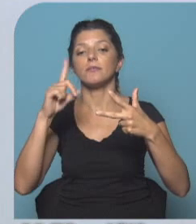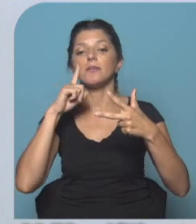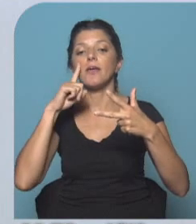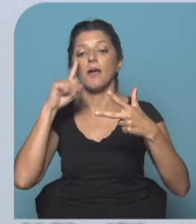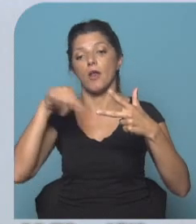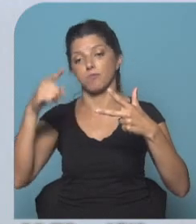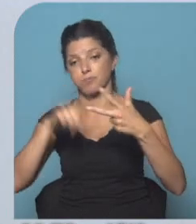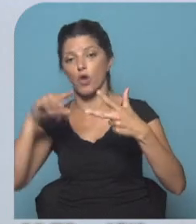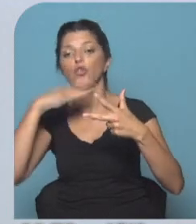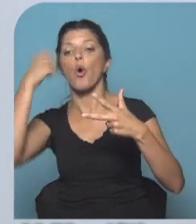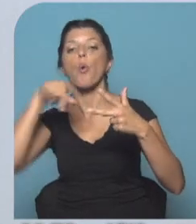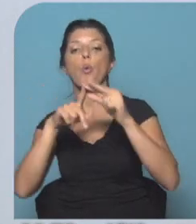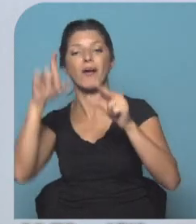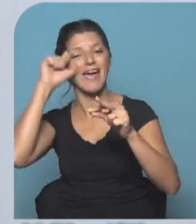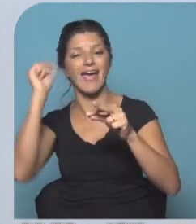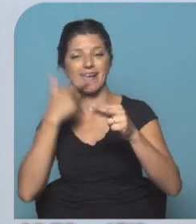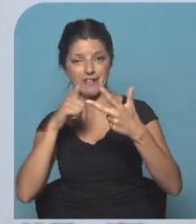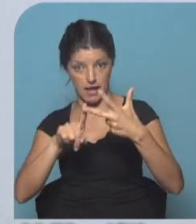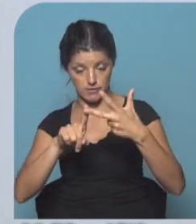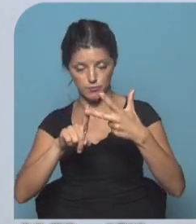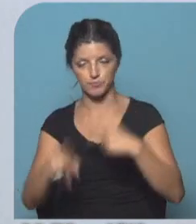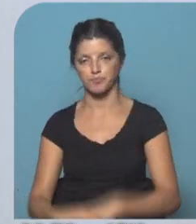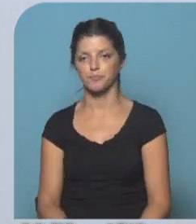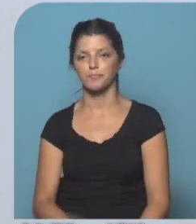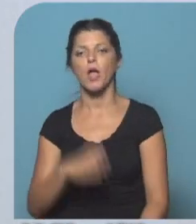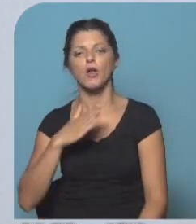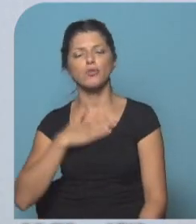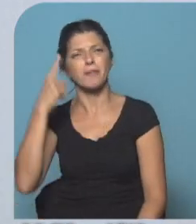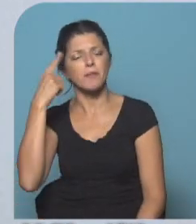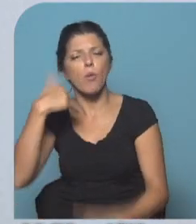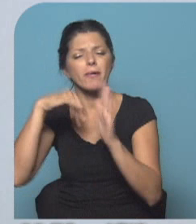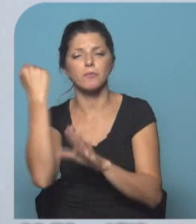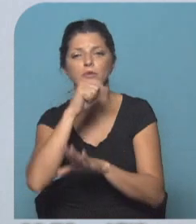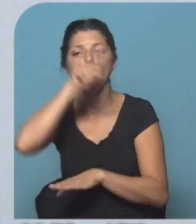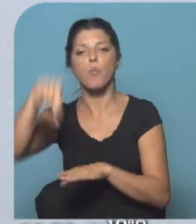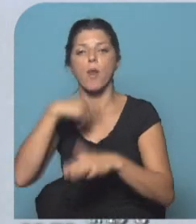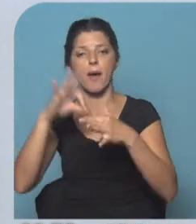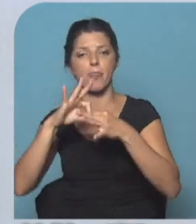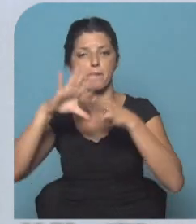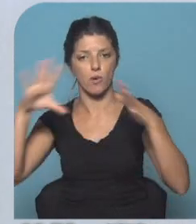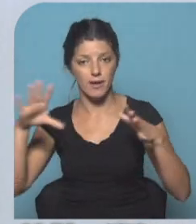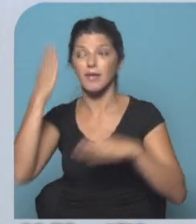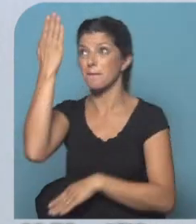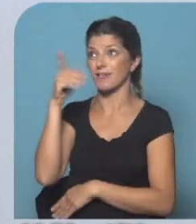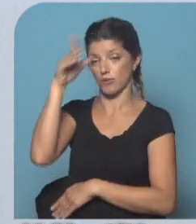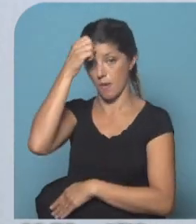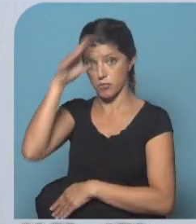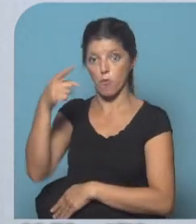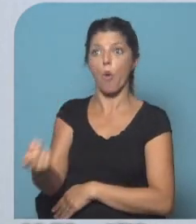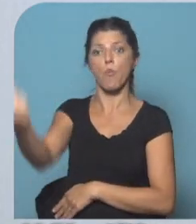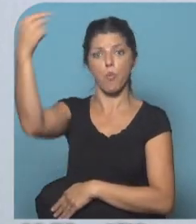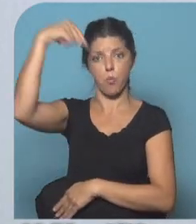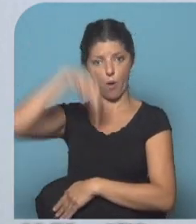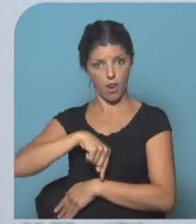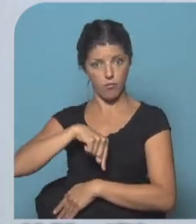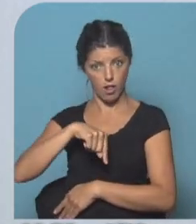la prioridad es que se restablezca la normalidad democrática y por lo tanto que el Puigdemont pueda volver de Bruselas y